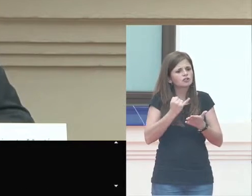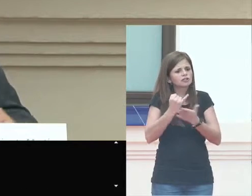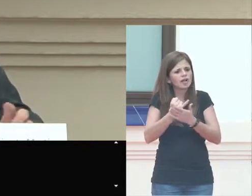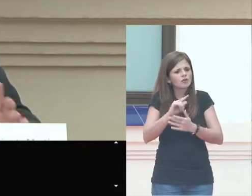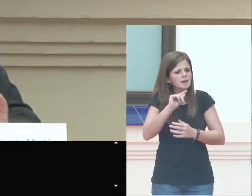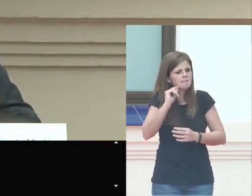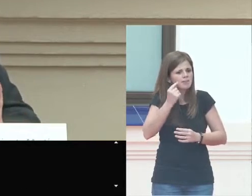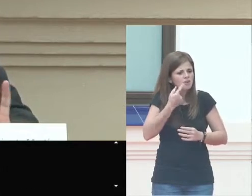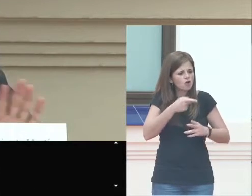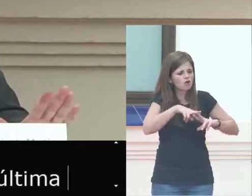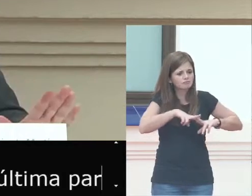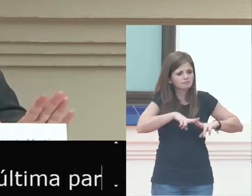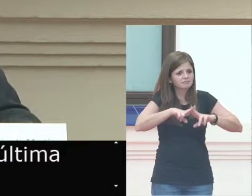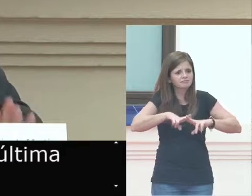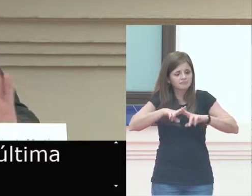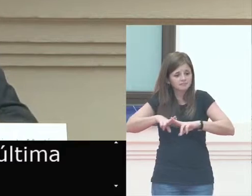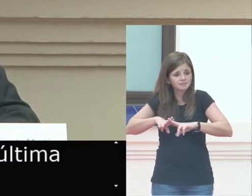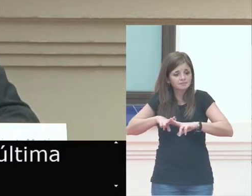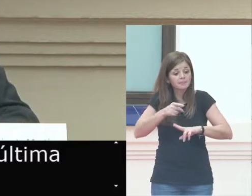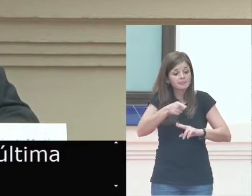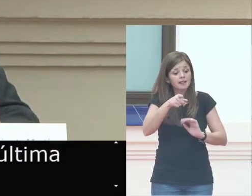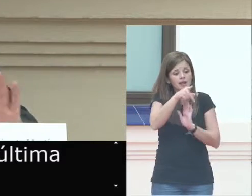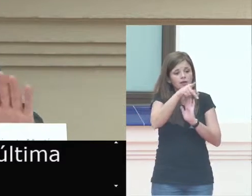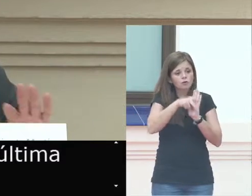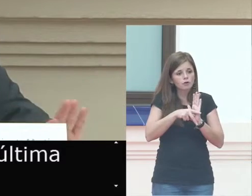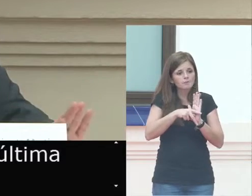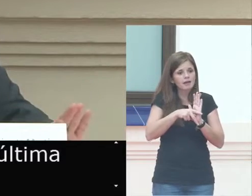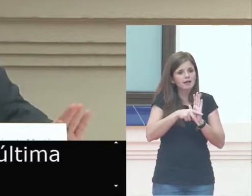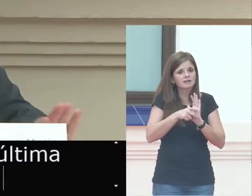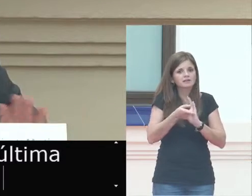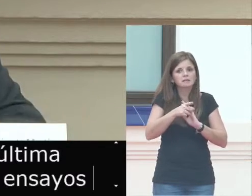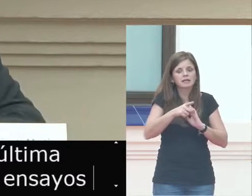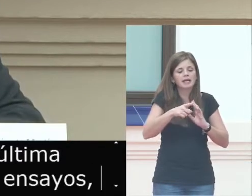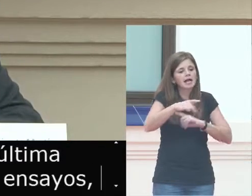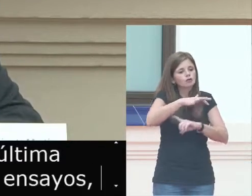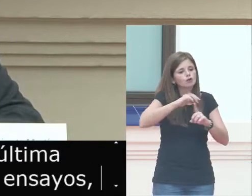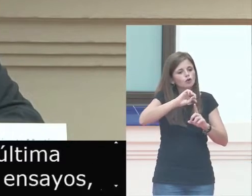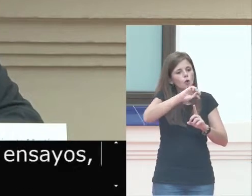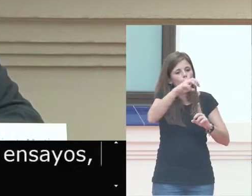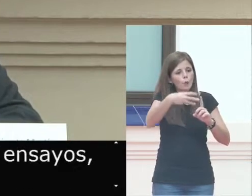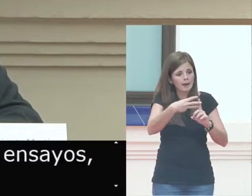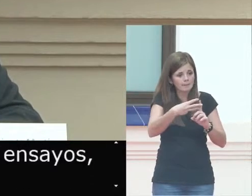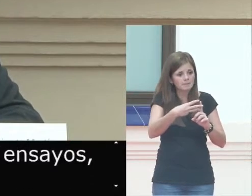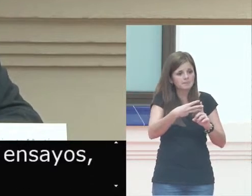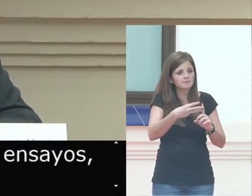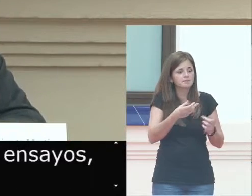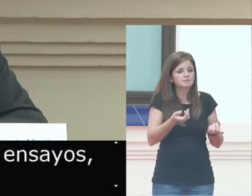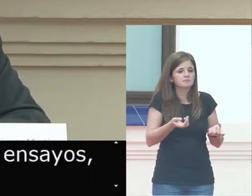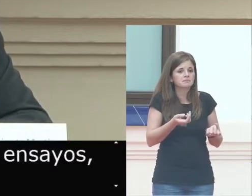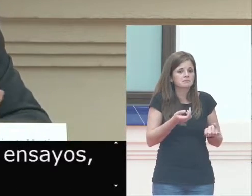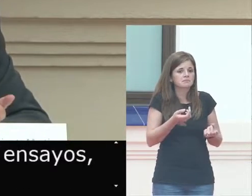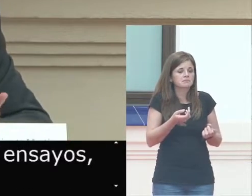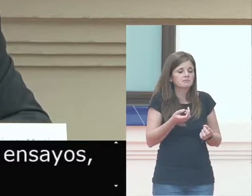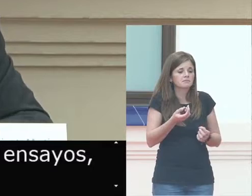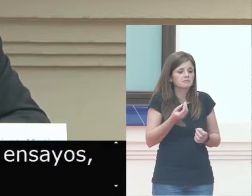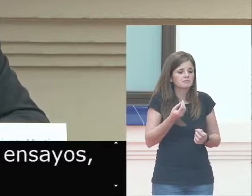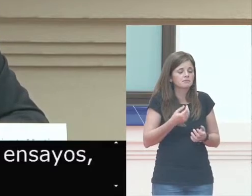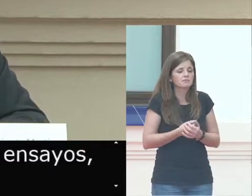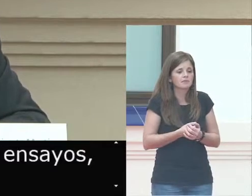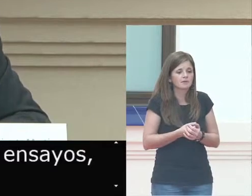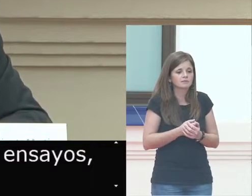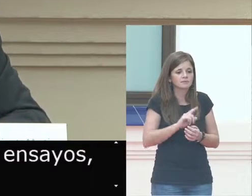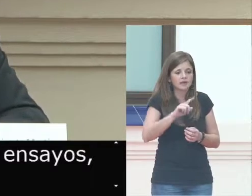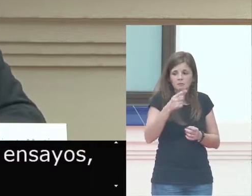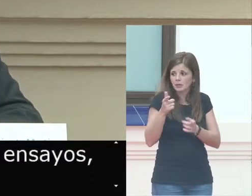del modo de verificarlo. Y es una norma también, en lo que se refiere al entorno web, totalmente consonante con la WCAG 2.0, que luego nos